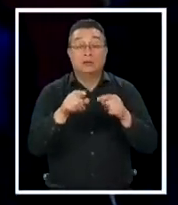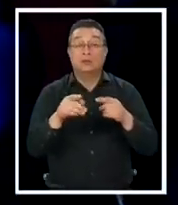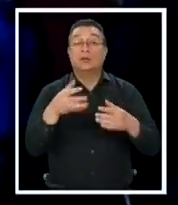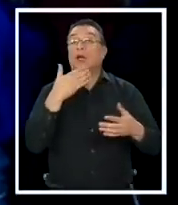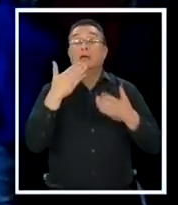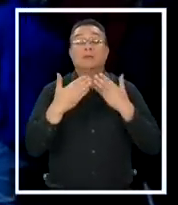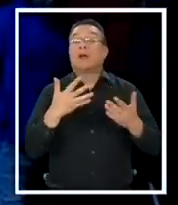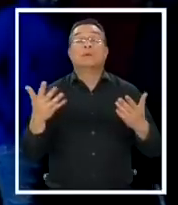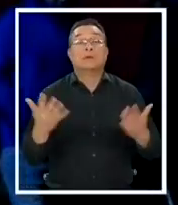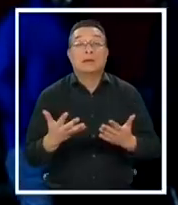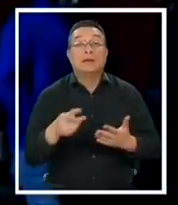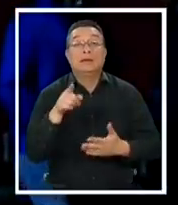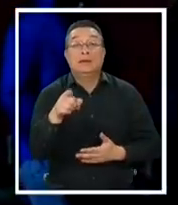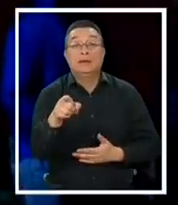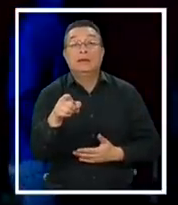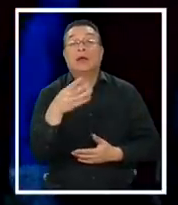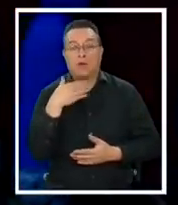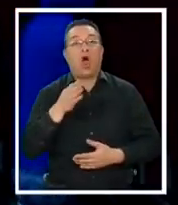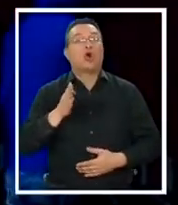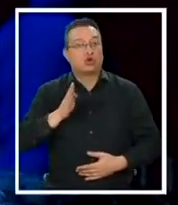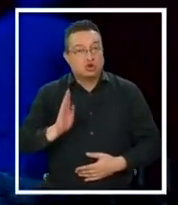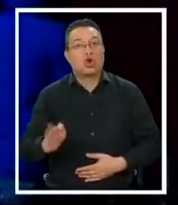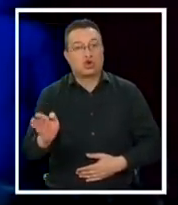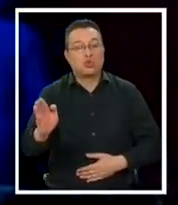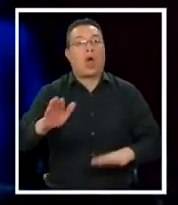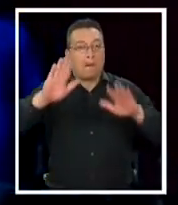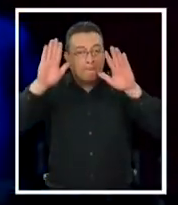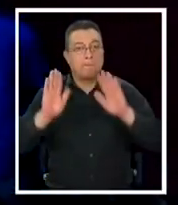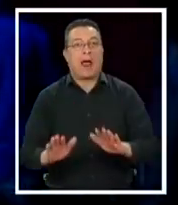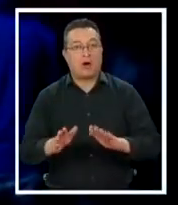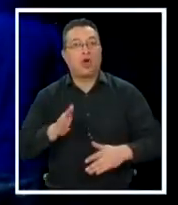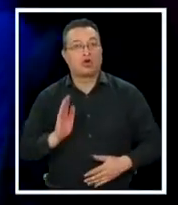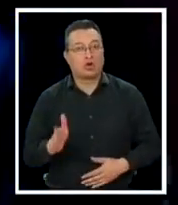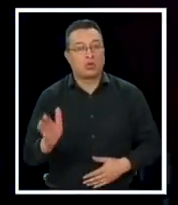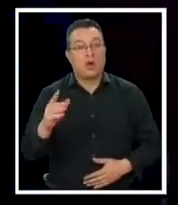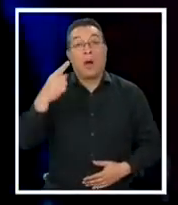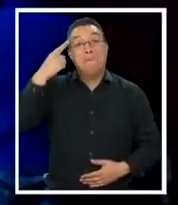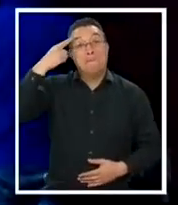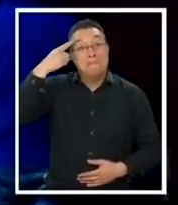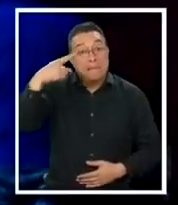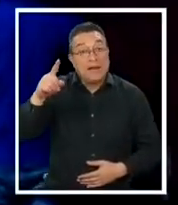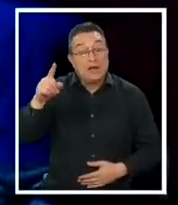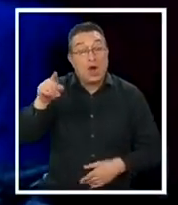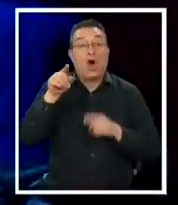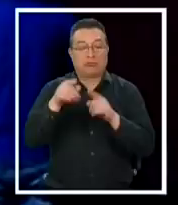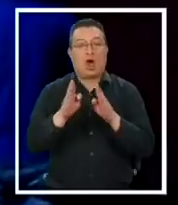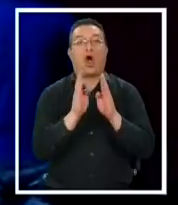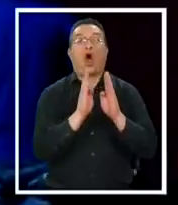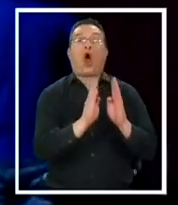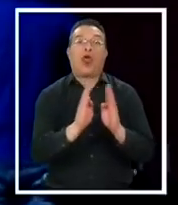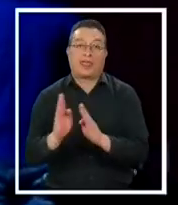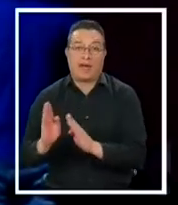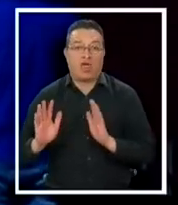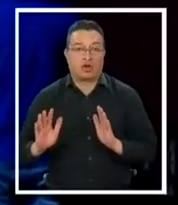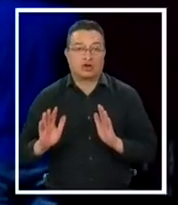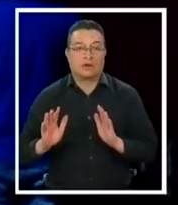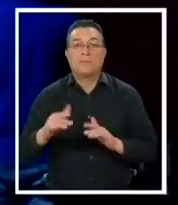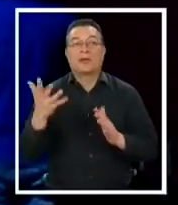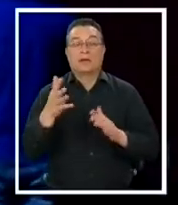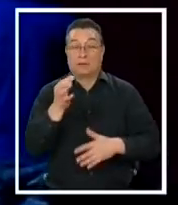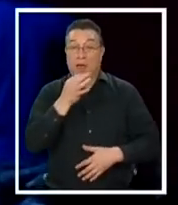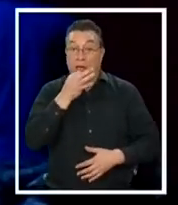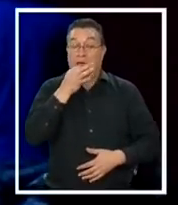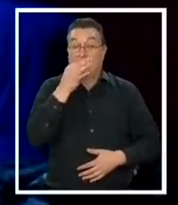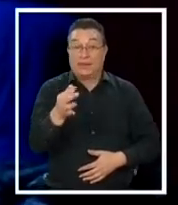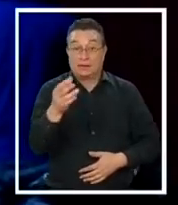en que los camioneros dijeron que van a continuar con esta paralización, sin embargo, lo van a hacer de manera ordenada. Lo que ofreció por